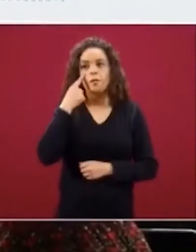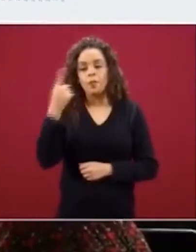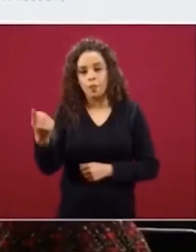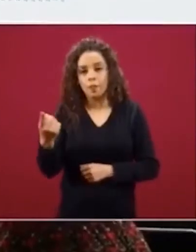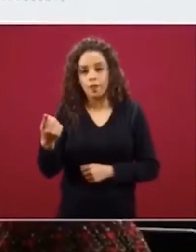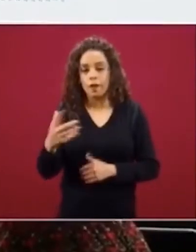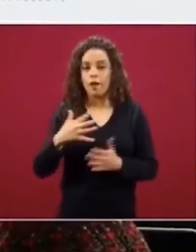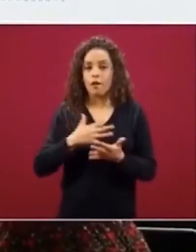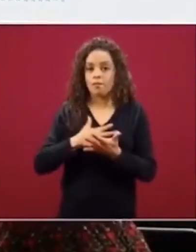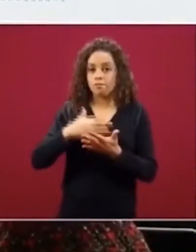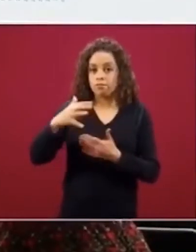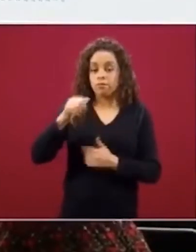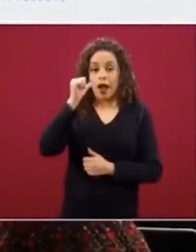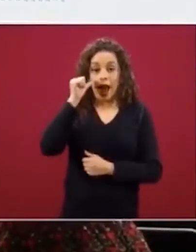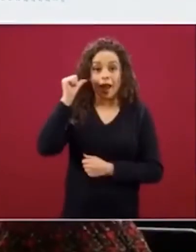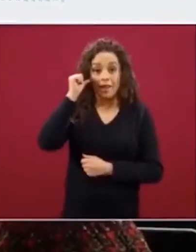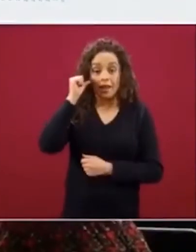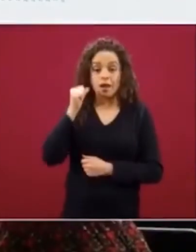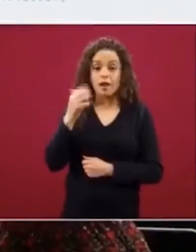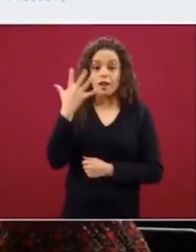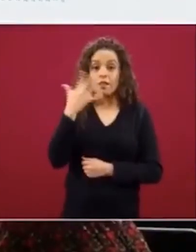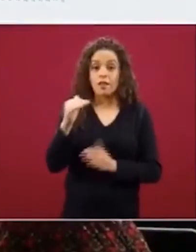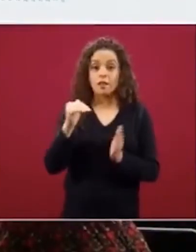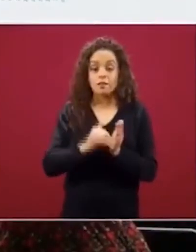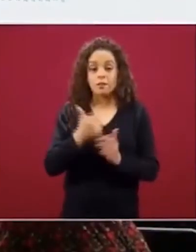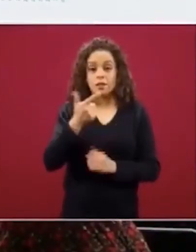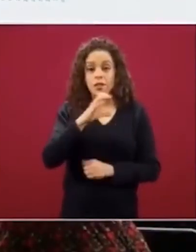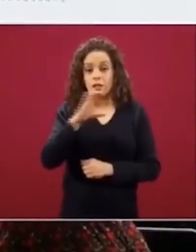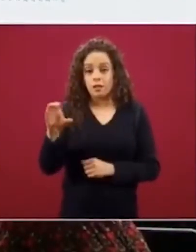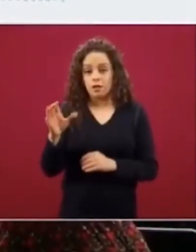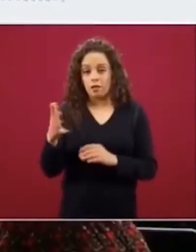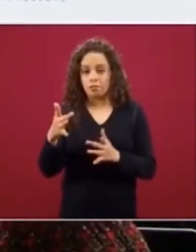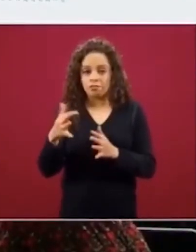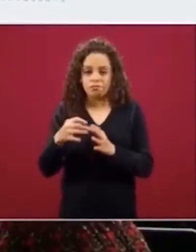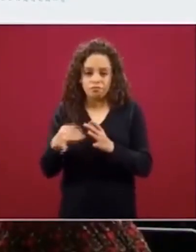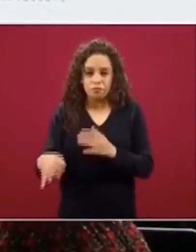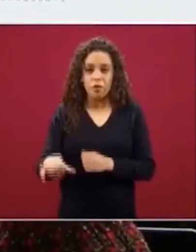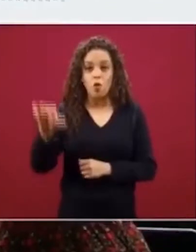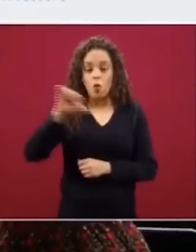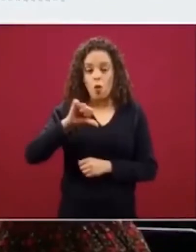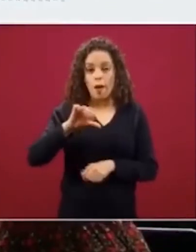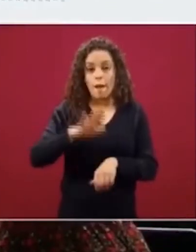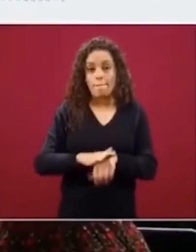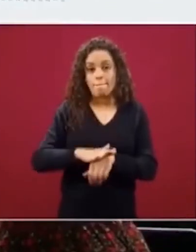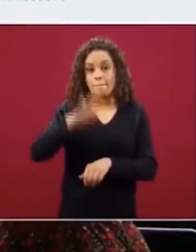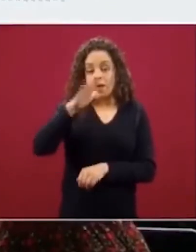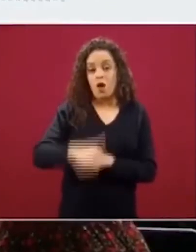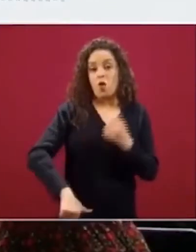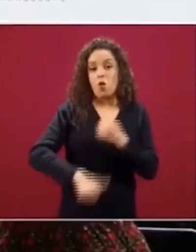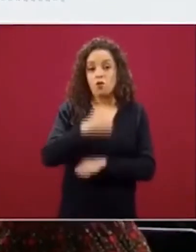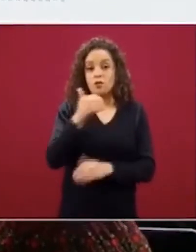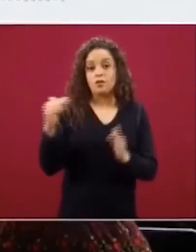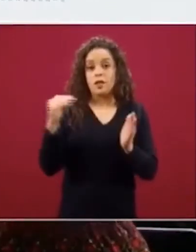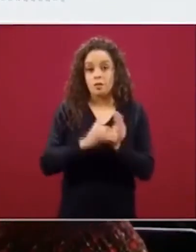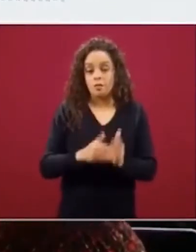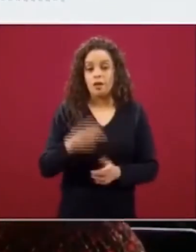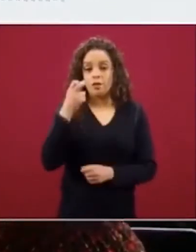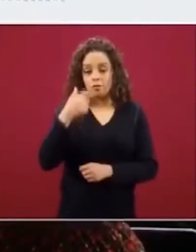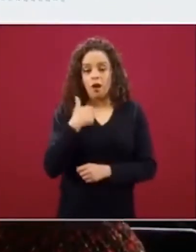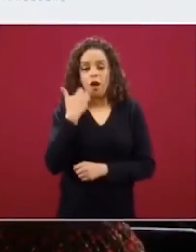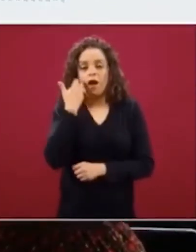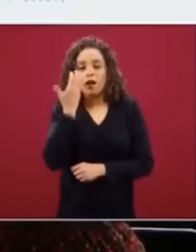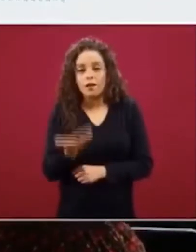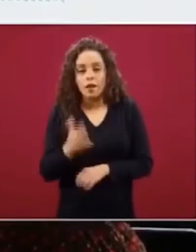cae como anillo al dedo y la muestra es la enorme cantidad de muertes que se reportaron el miércoles, colocando a México en un deshonroso primer lugar